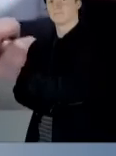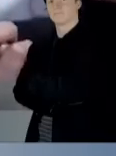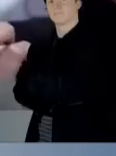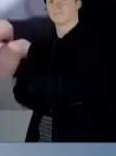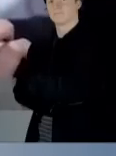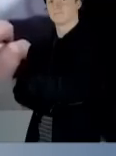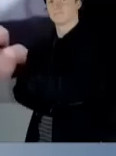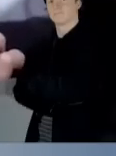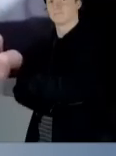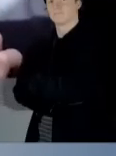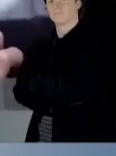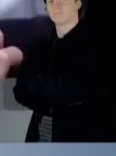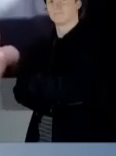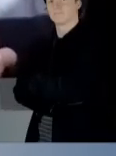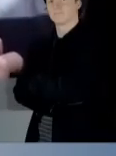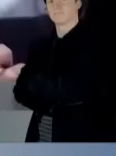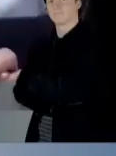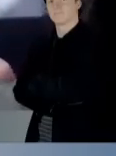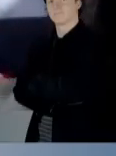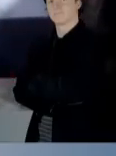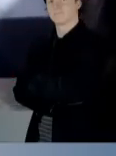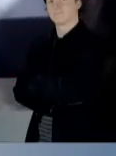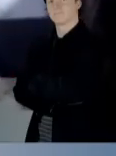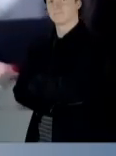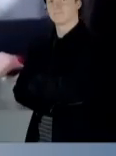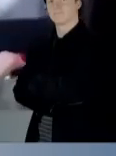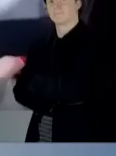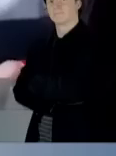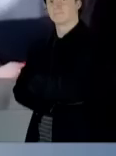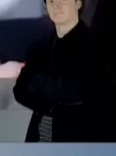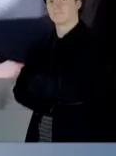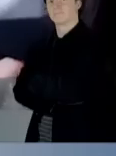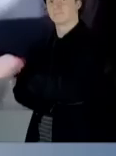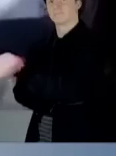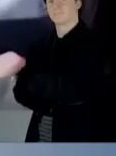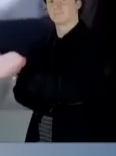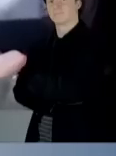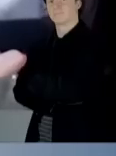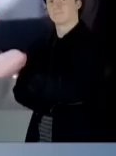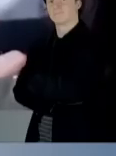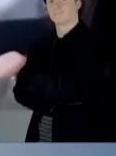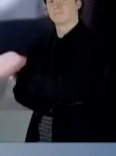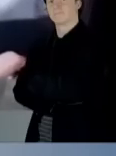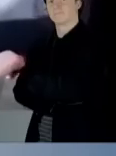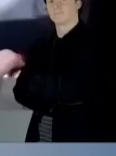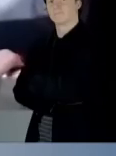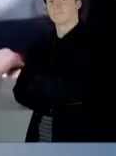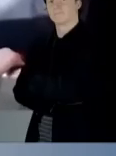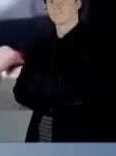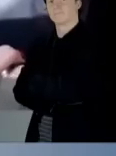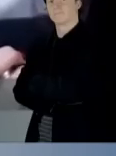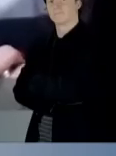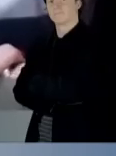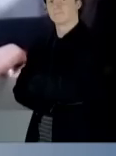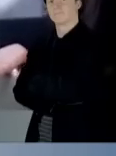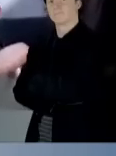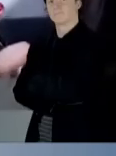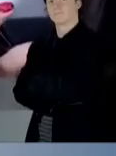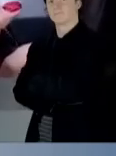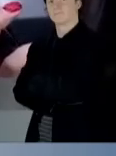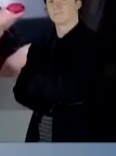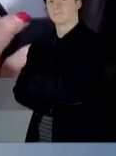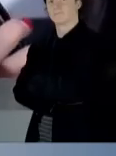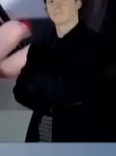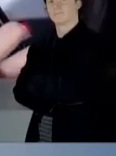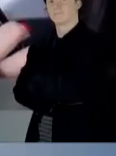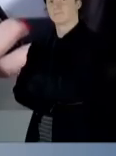abogados entre otros y en la misma medalla que es el entregó a Joan Manuel Serrat en el marco de la conmemoración de los 50 años del golpe el ministro